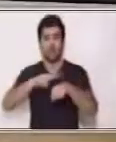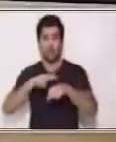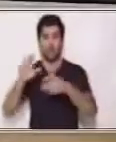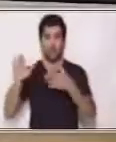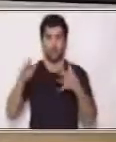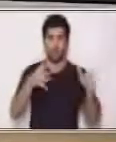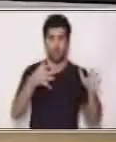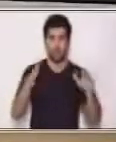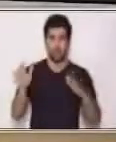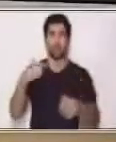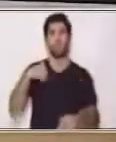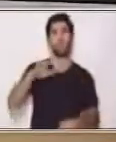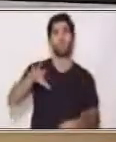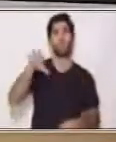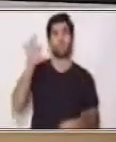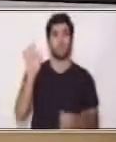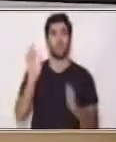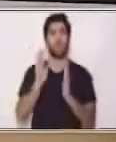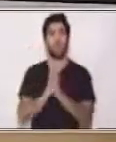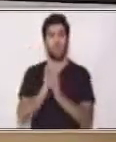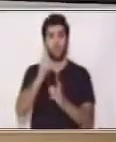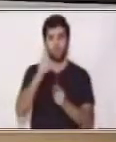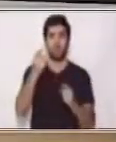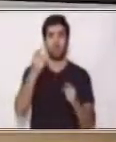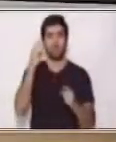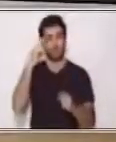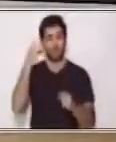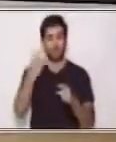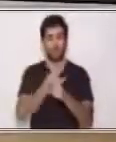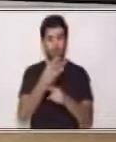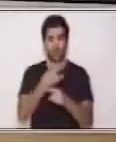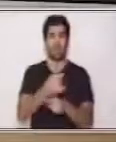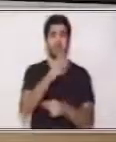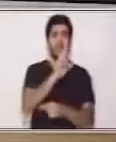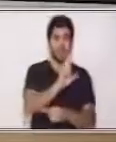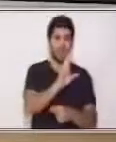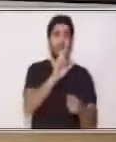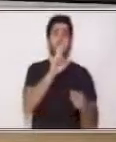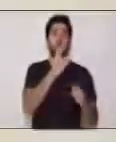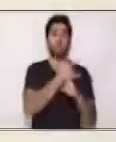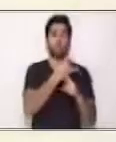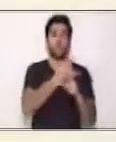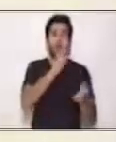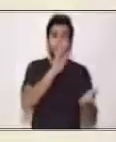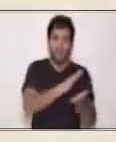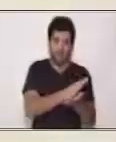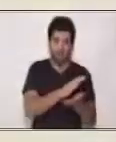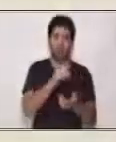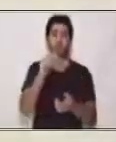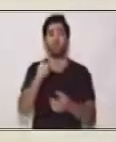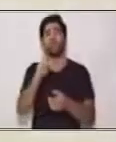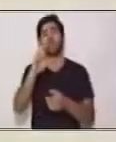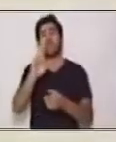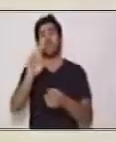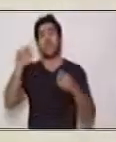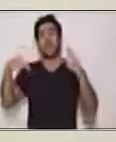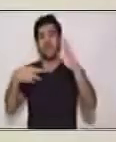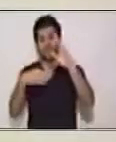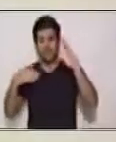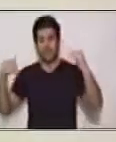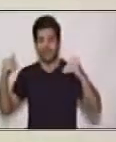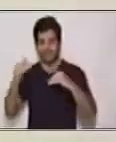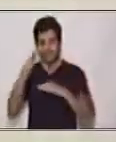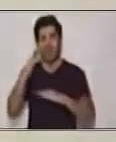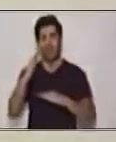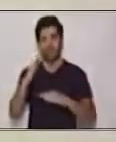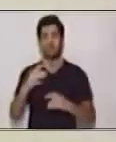invito a que uses las tres R's: reducir, reutilizar y reciclar, que esto